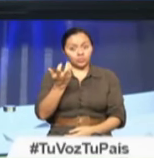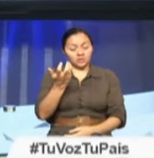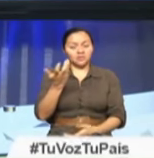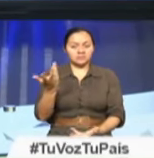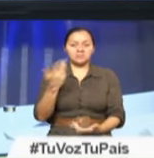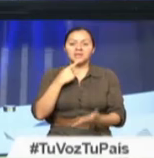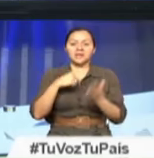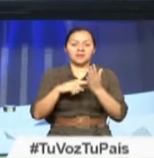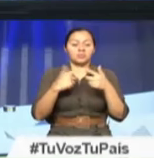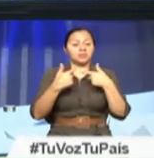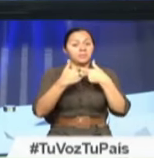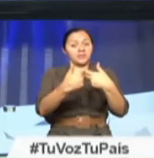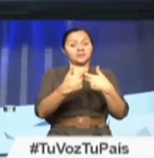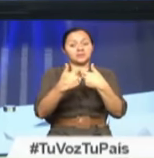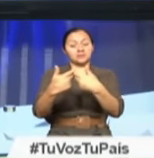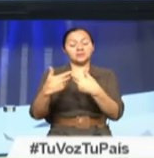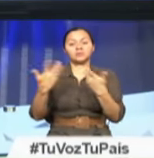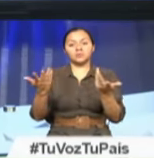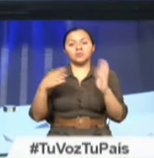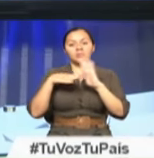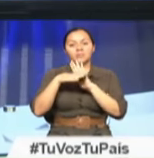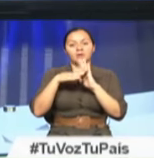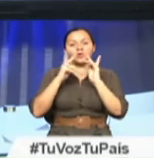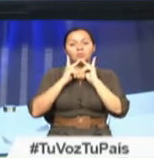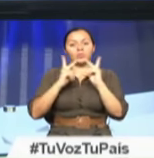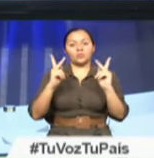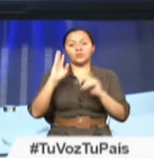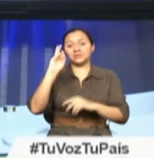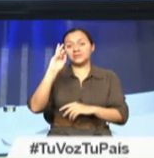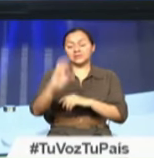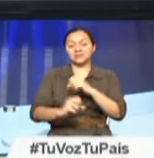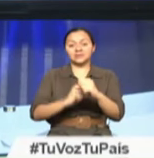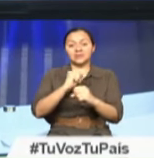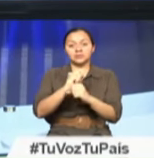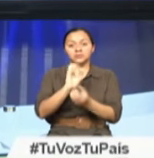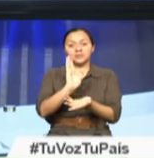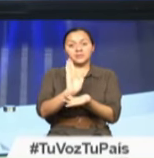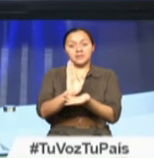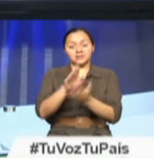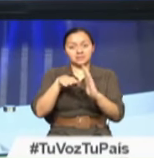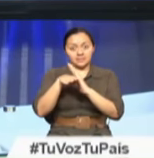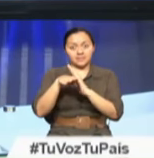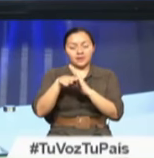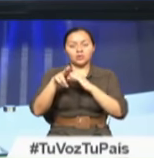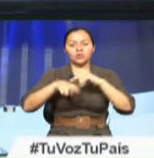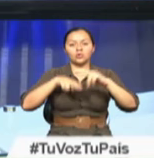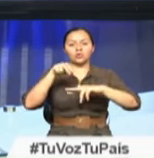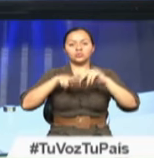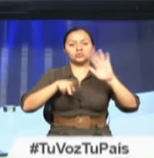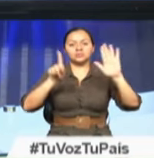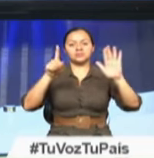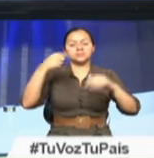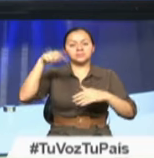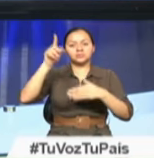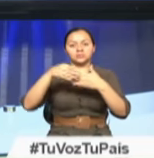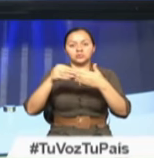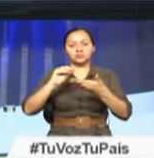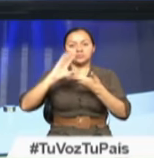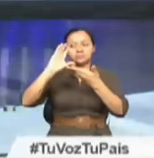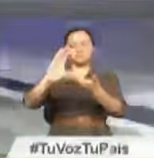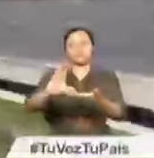los créditos entregados por la banca pública. En 6 años el VIES financió la construcción por más de 6,0000.